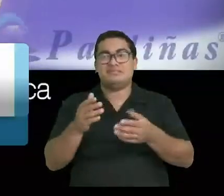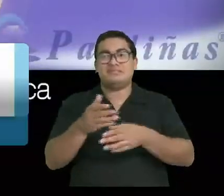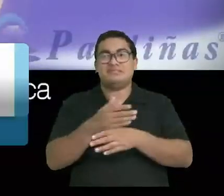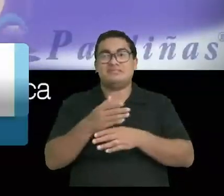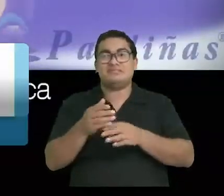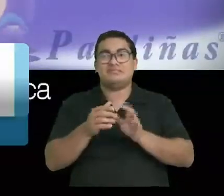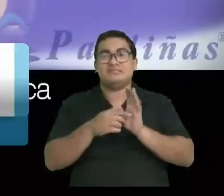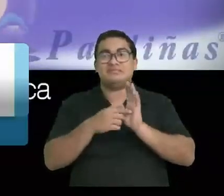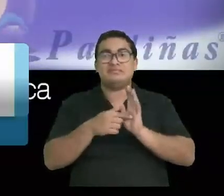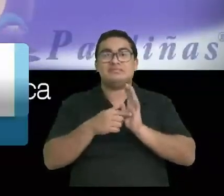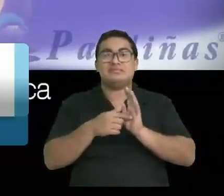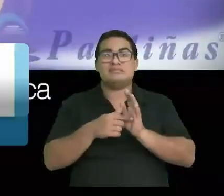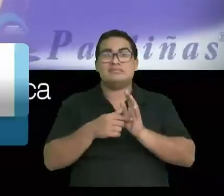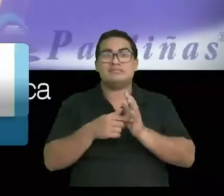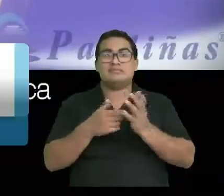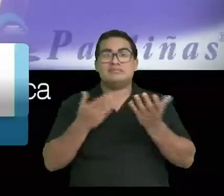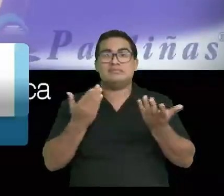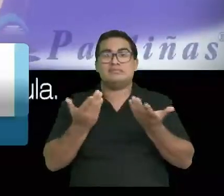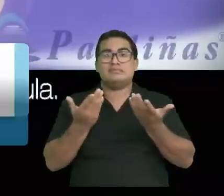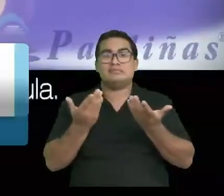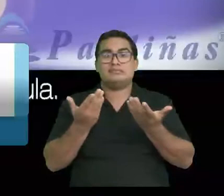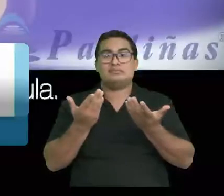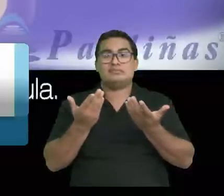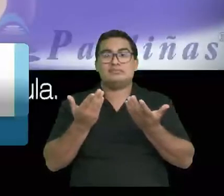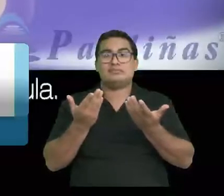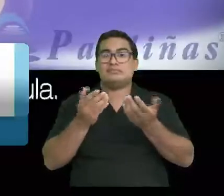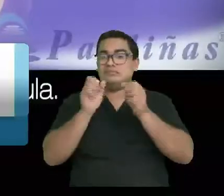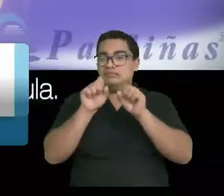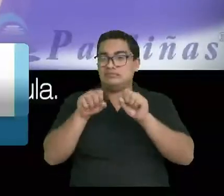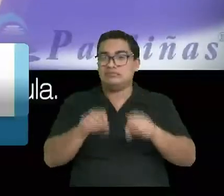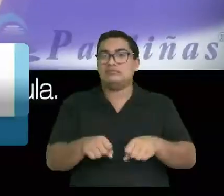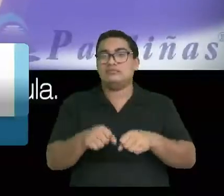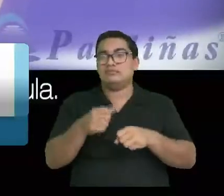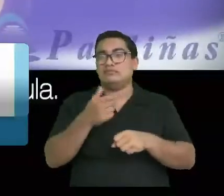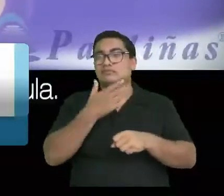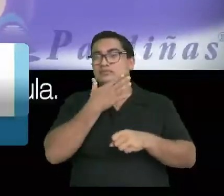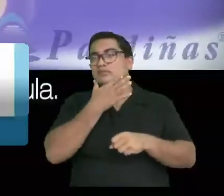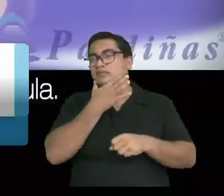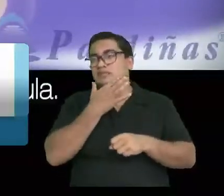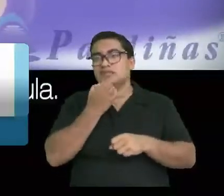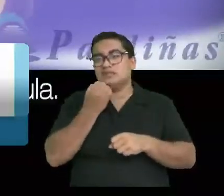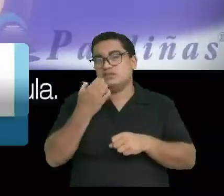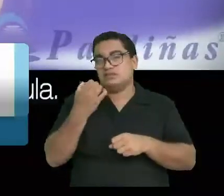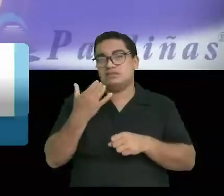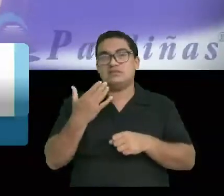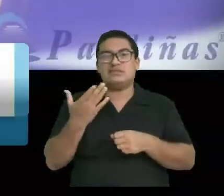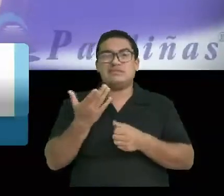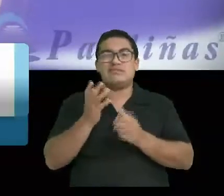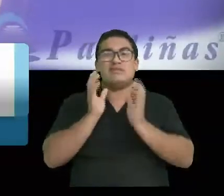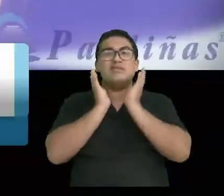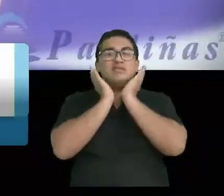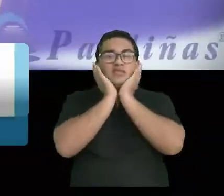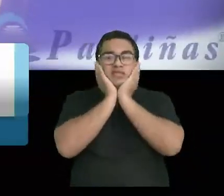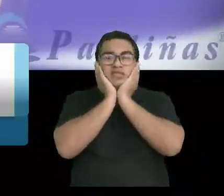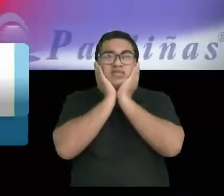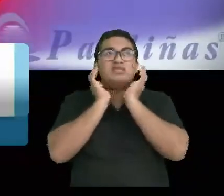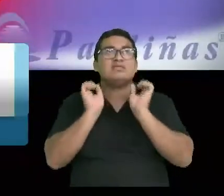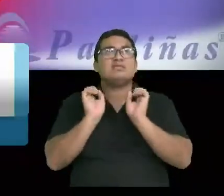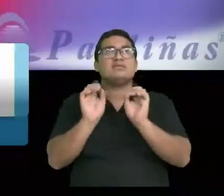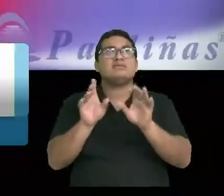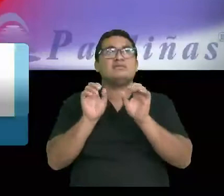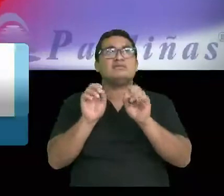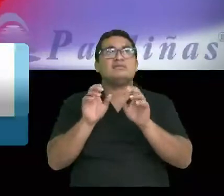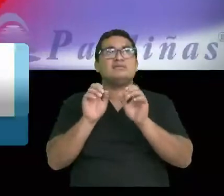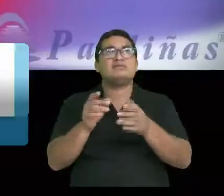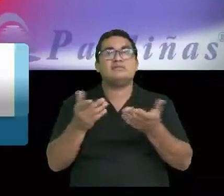las estructuras maxilares. Entonces puede haberse una fatiga, incluso un dolor miofascial. Aquí duele. Sí, exactamente. Los músculos